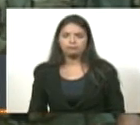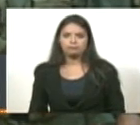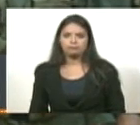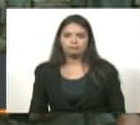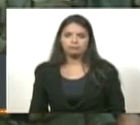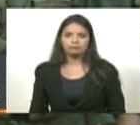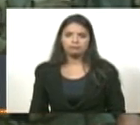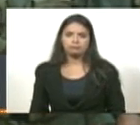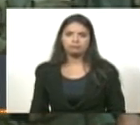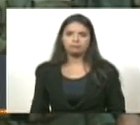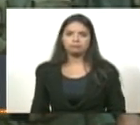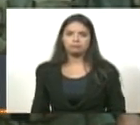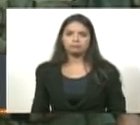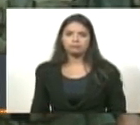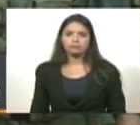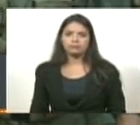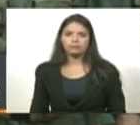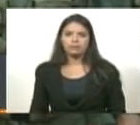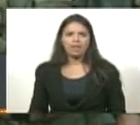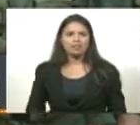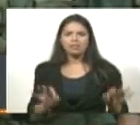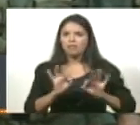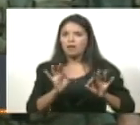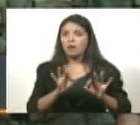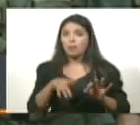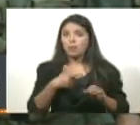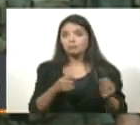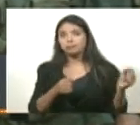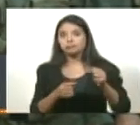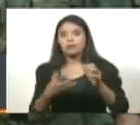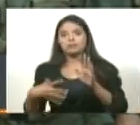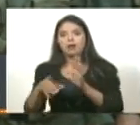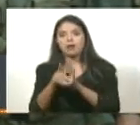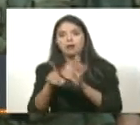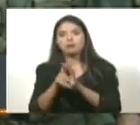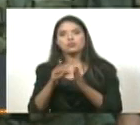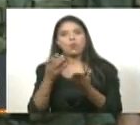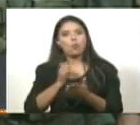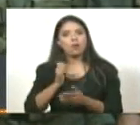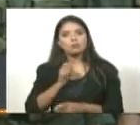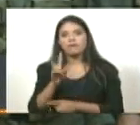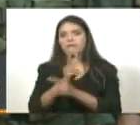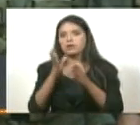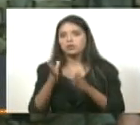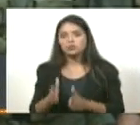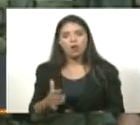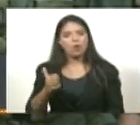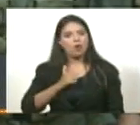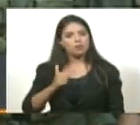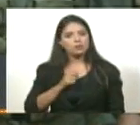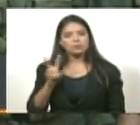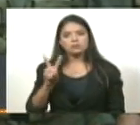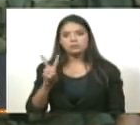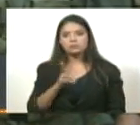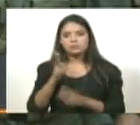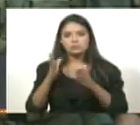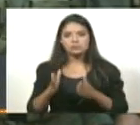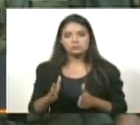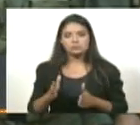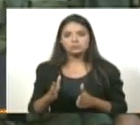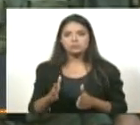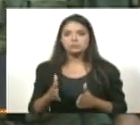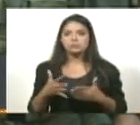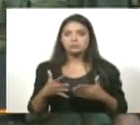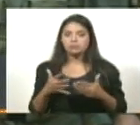puede estar, o ninguna acción de esta puede estar por encima del derecho de cualquier venezolano, de cualquier venezolana, de su derecho a